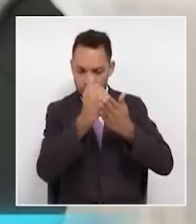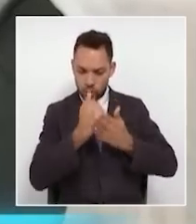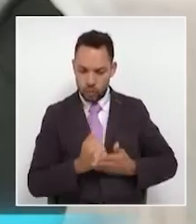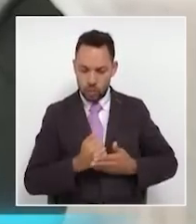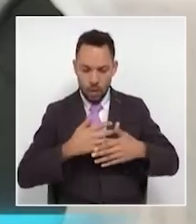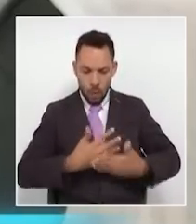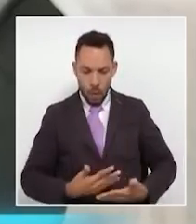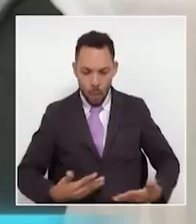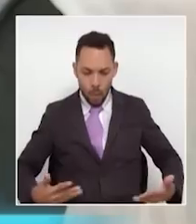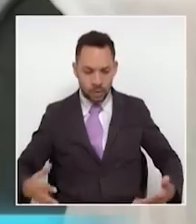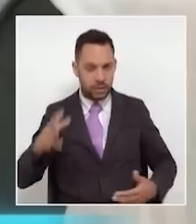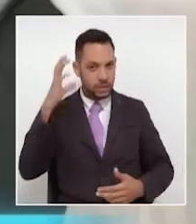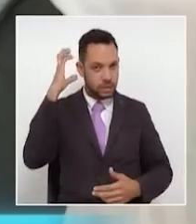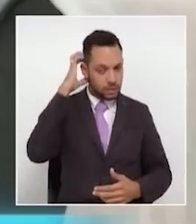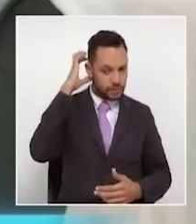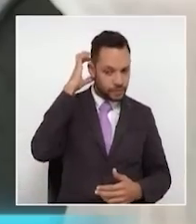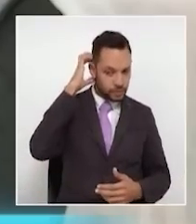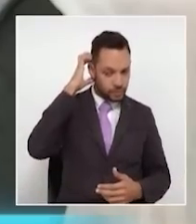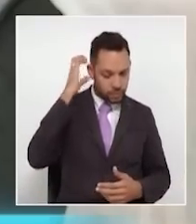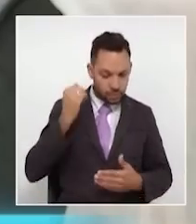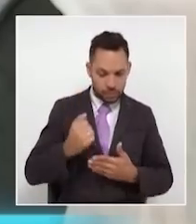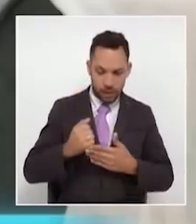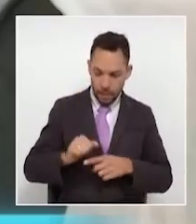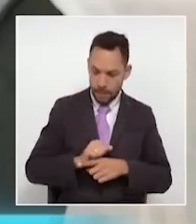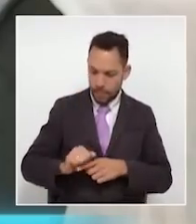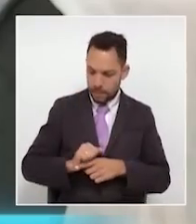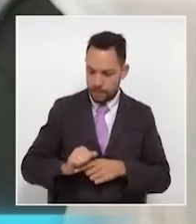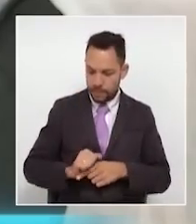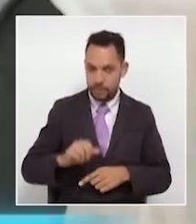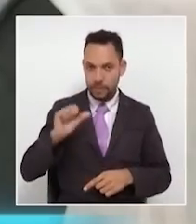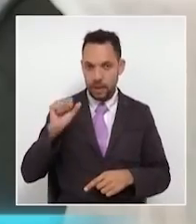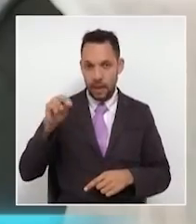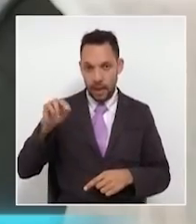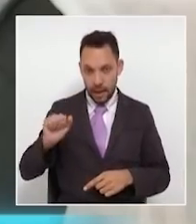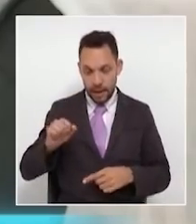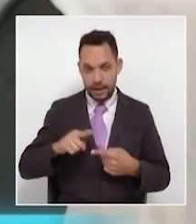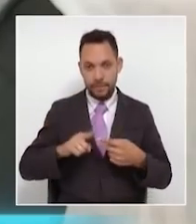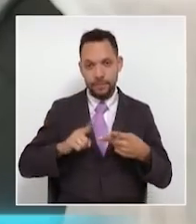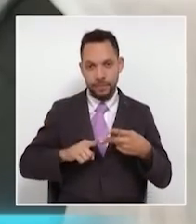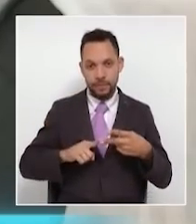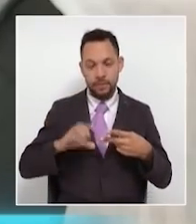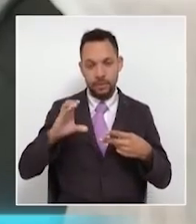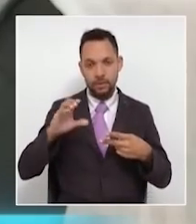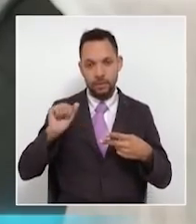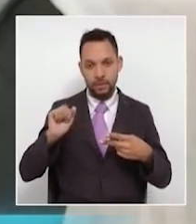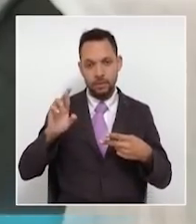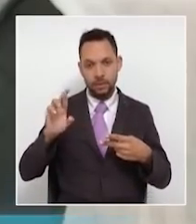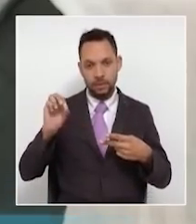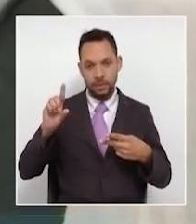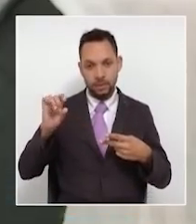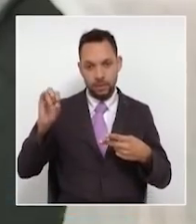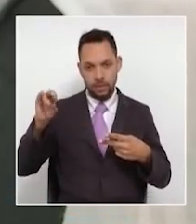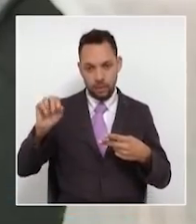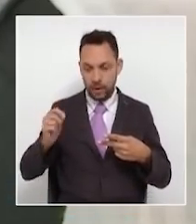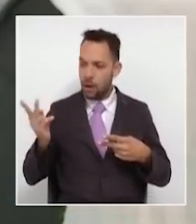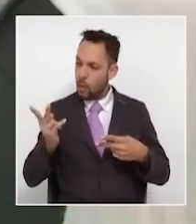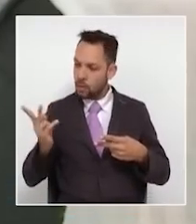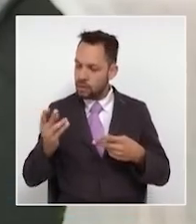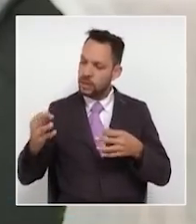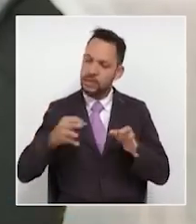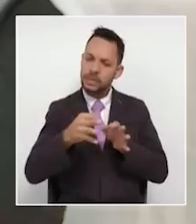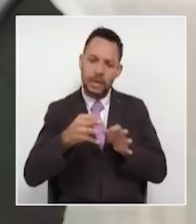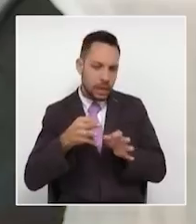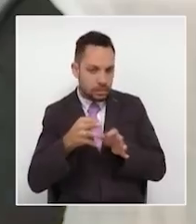ese tipo de patologías que mencionaban la doctora ana milena coral y la doctora carolina giraldo donde queremos es que ustedes